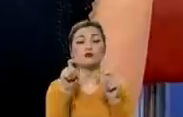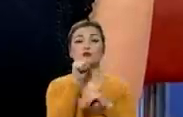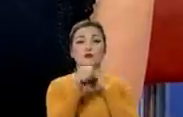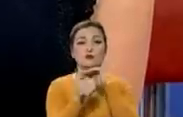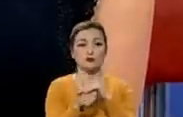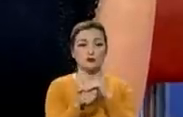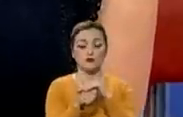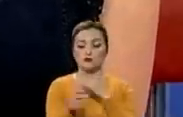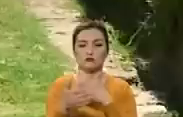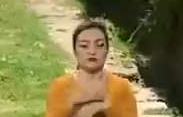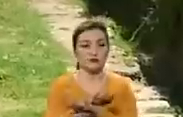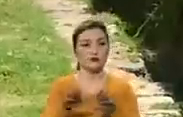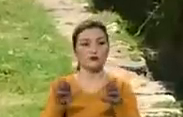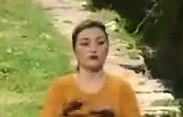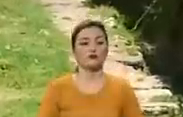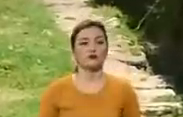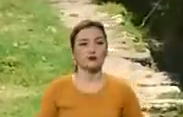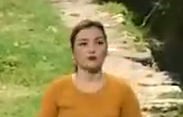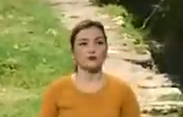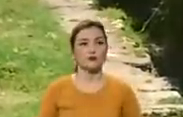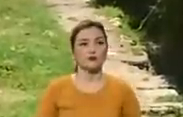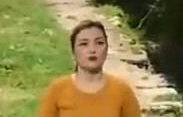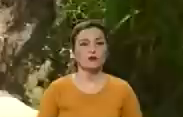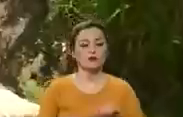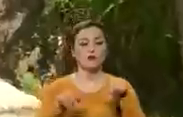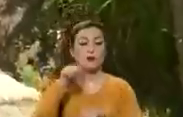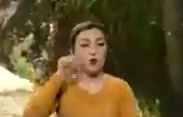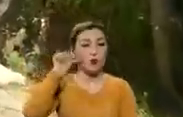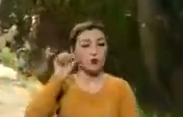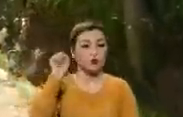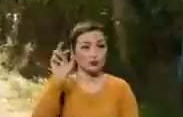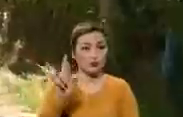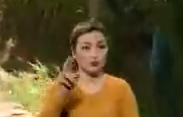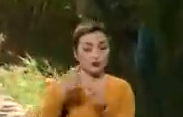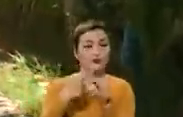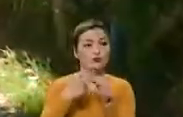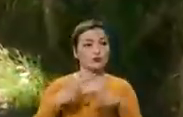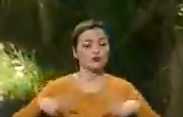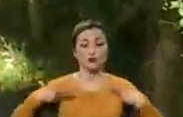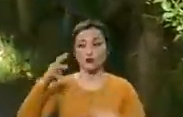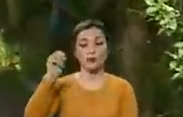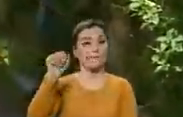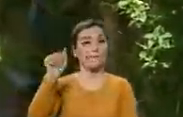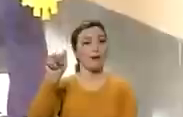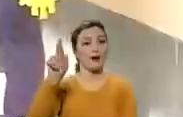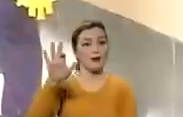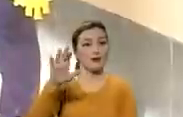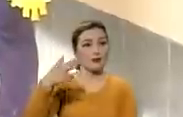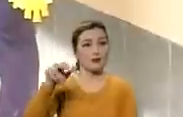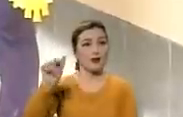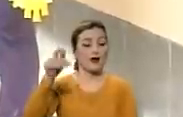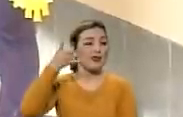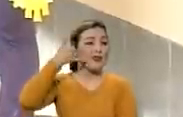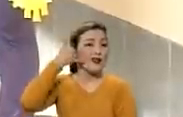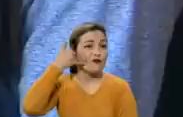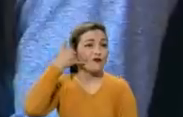cerrar esta brecha. En el sector de Amaguaña, en el suroriente de Quito, vive doña Marta. La mujer tiene un solo